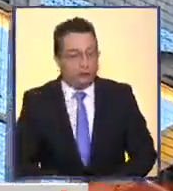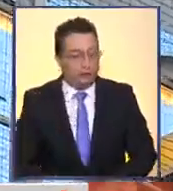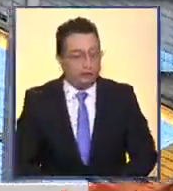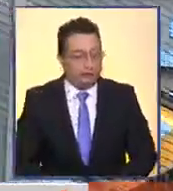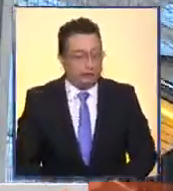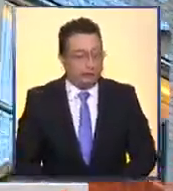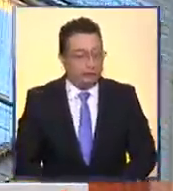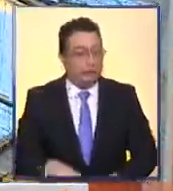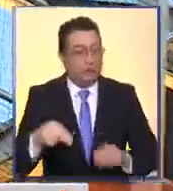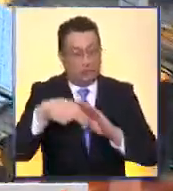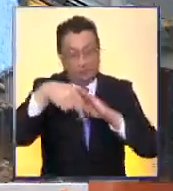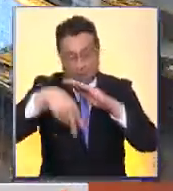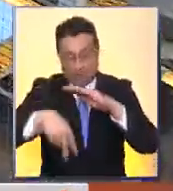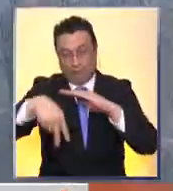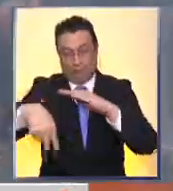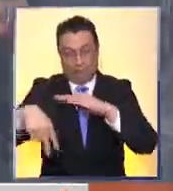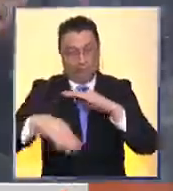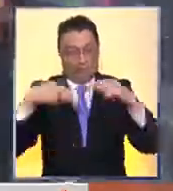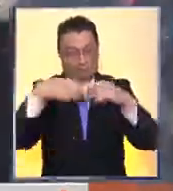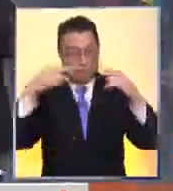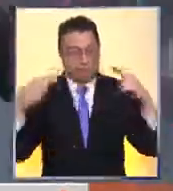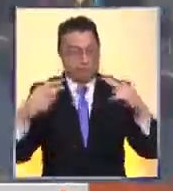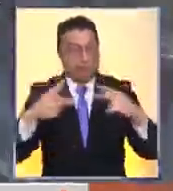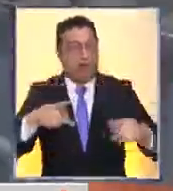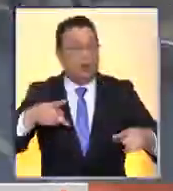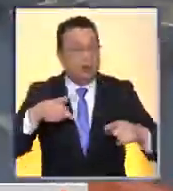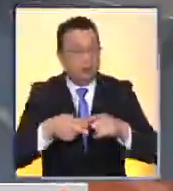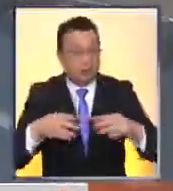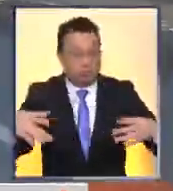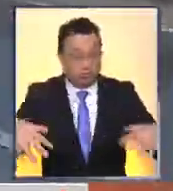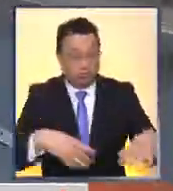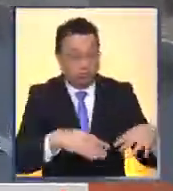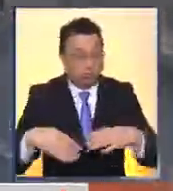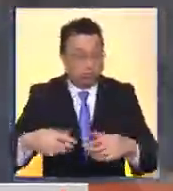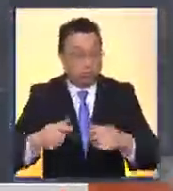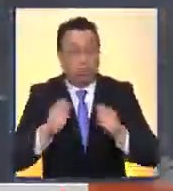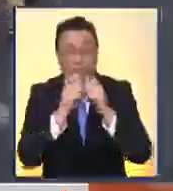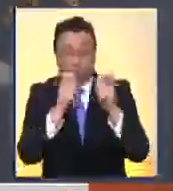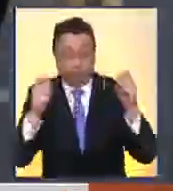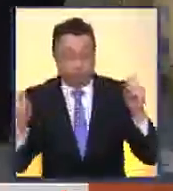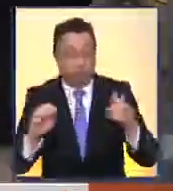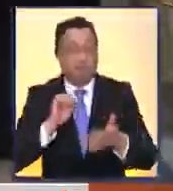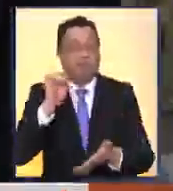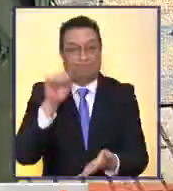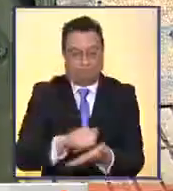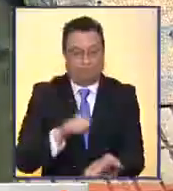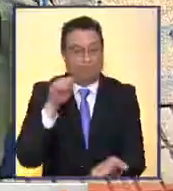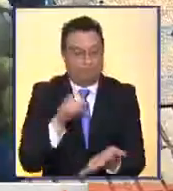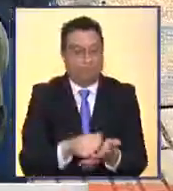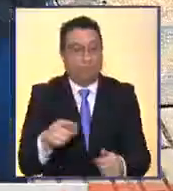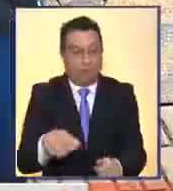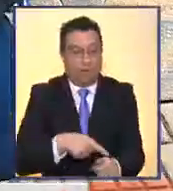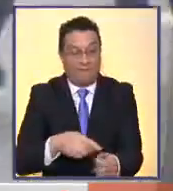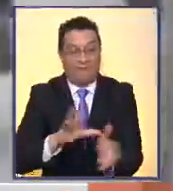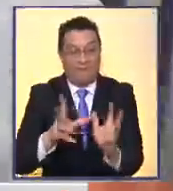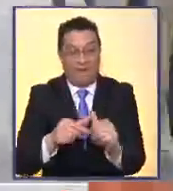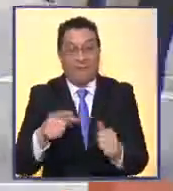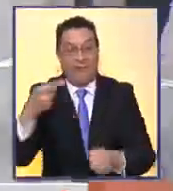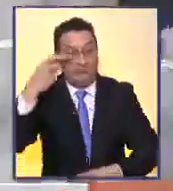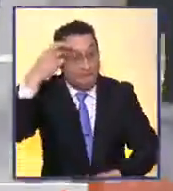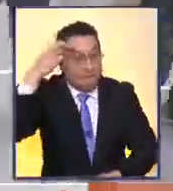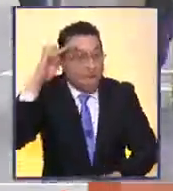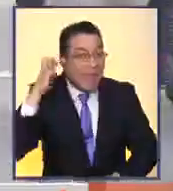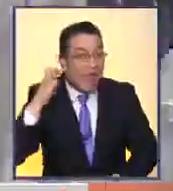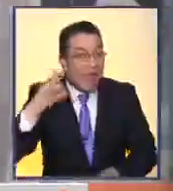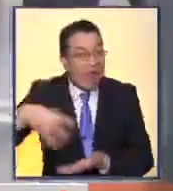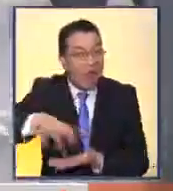Se colgaron de una pasarela, cortaron el tránsito, desplegaron lienzos, todo en señal de protesta. Son familias de Peñalolén, las mismas que